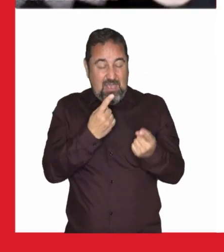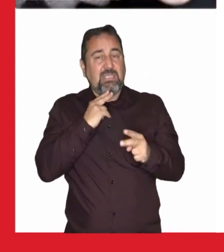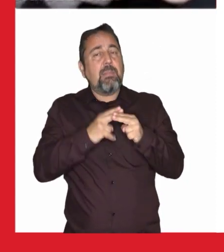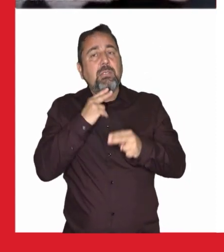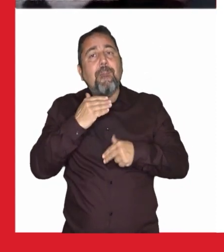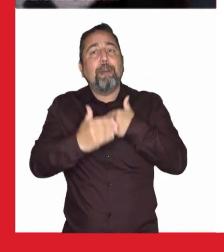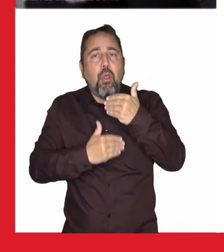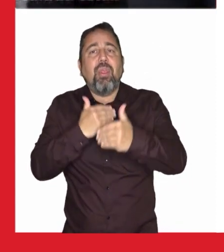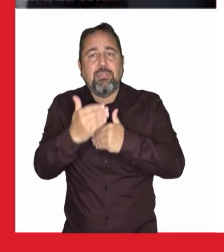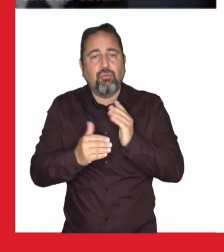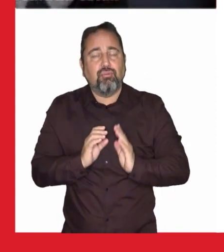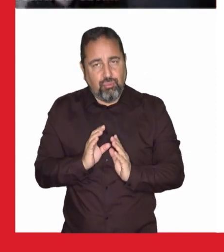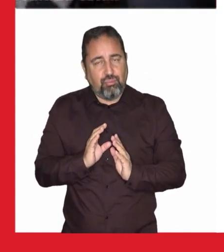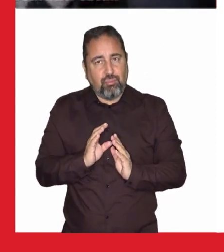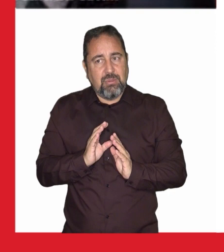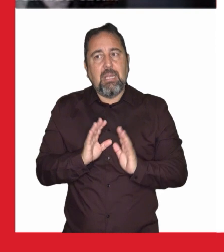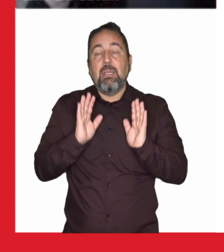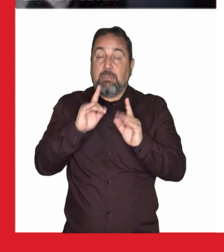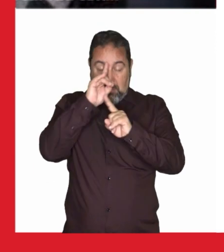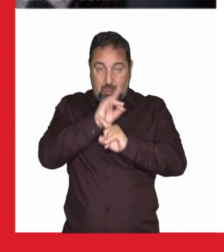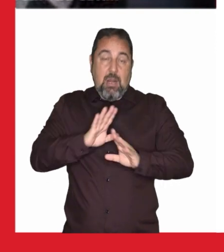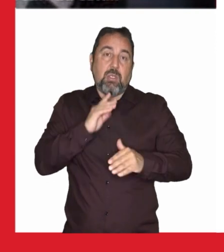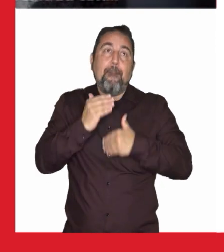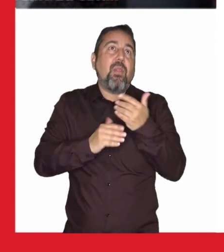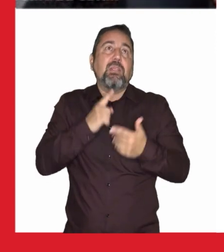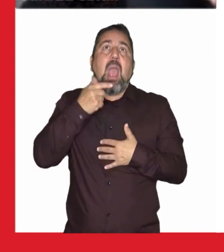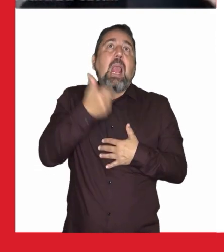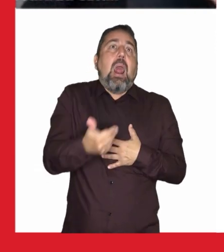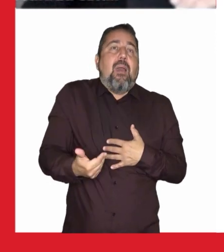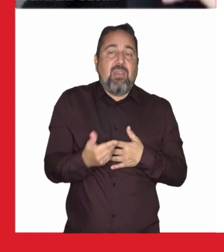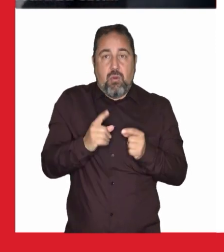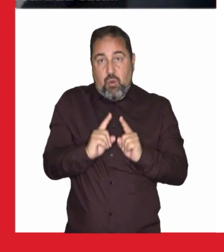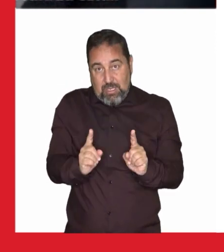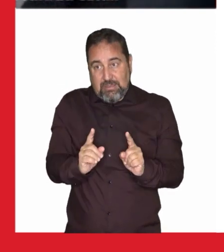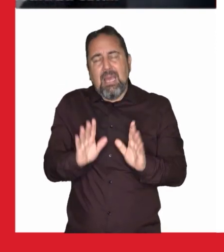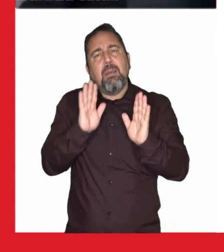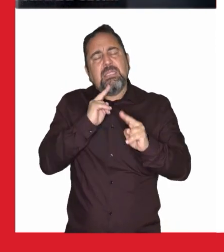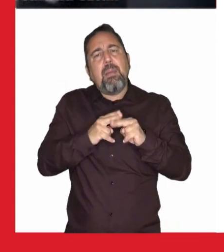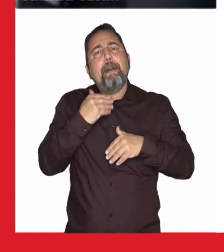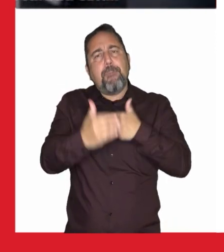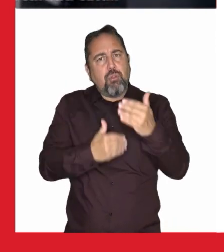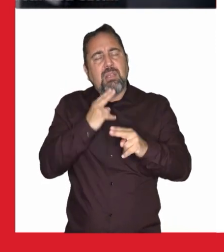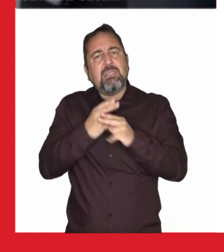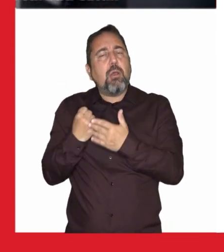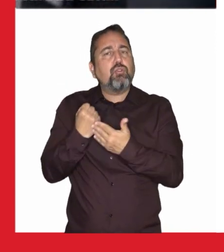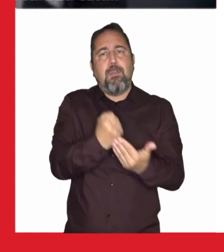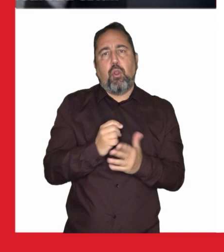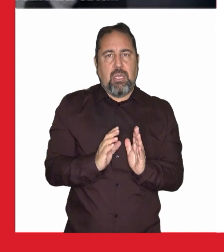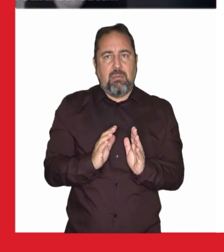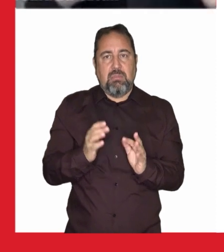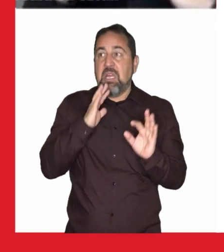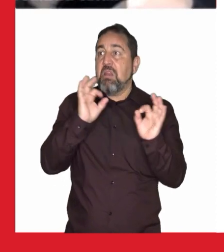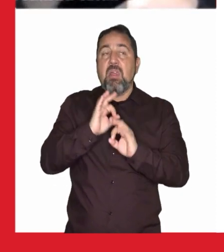gestoría externa, ¿sí? Os fijáis que eso es un proceso, ¿sí? Evidentemente no es un proceso clave,